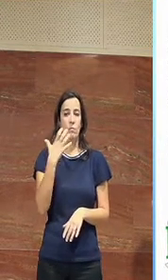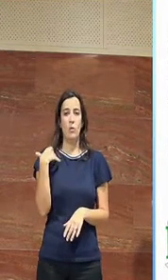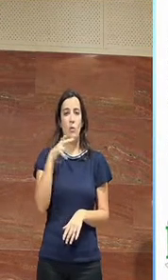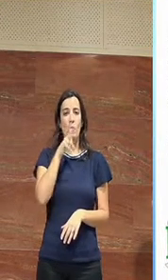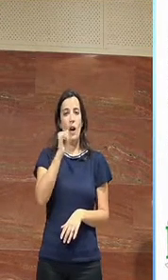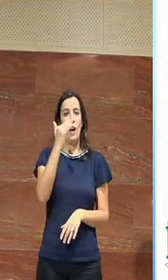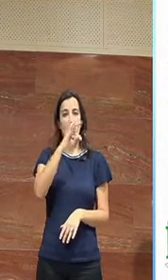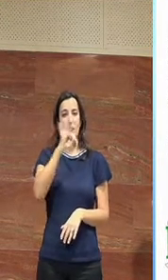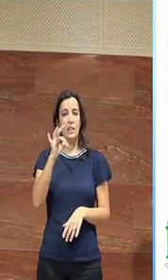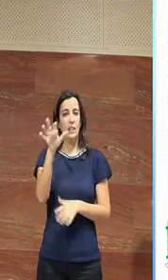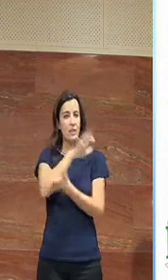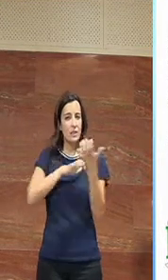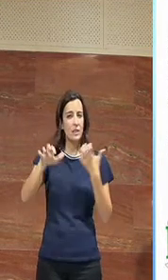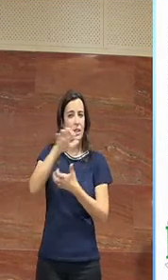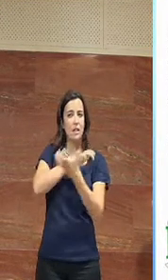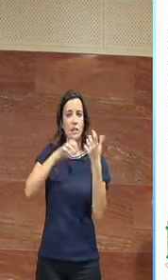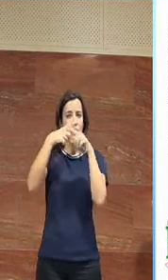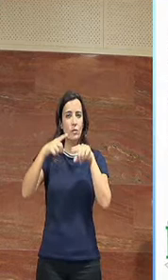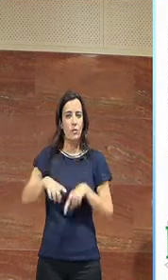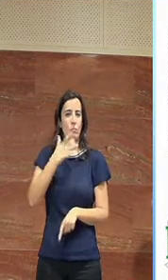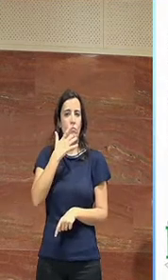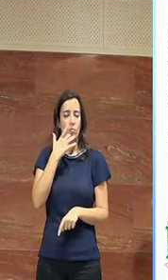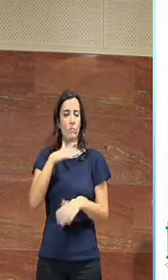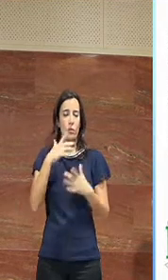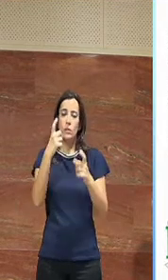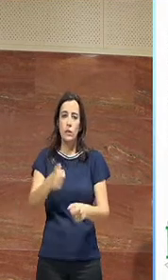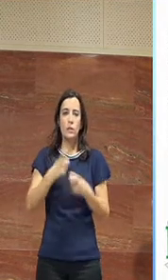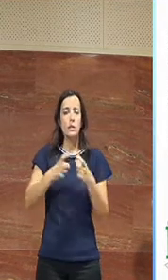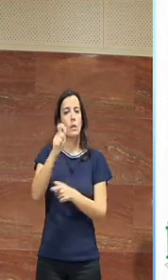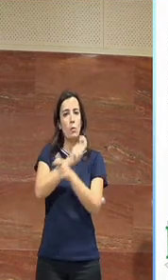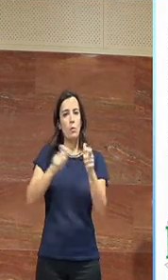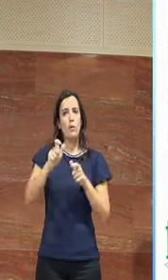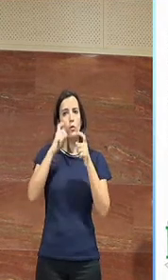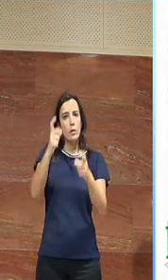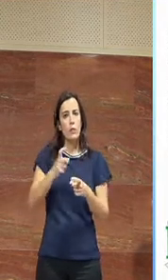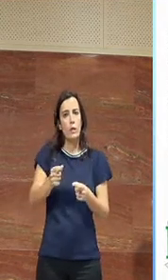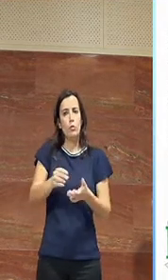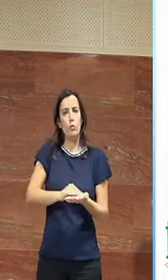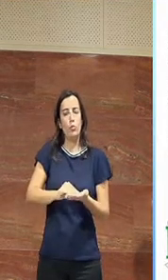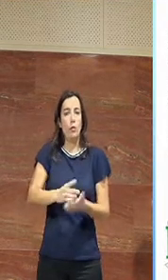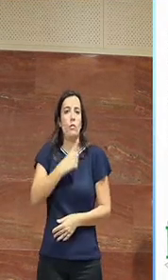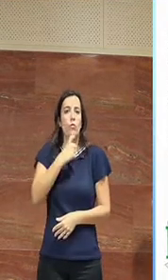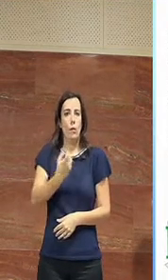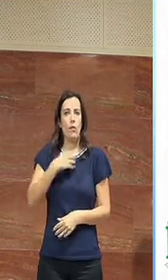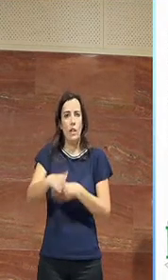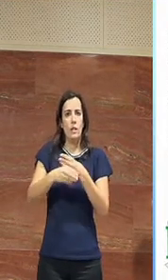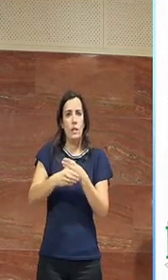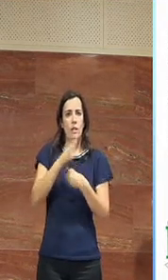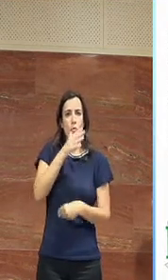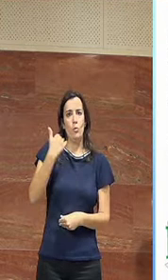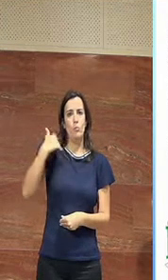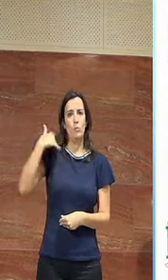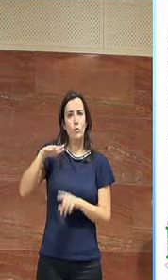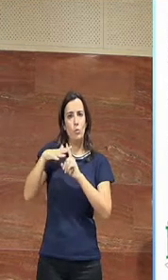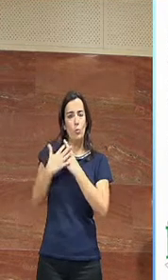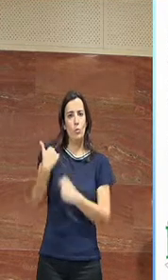¿no? Guías en las que trataban de educar a la población en las dificultades añadidas que venían derivadas de